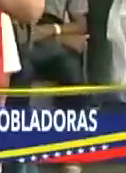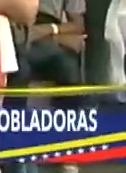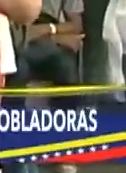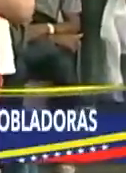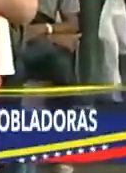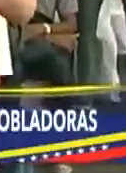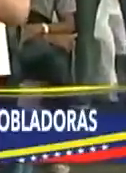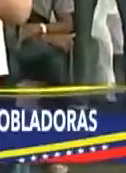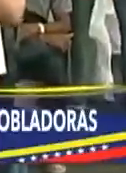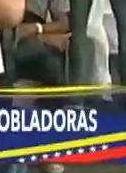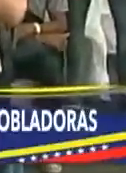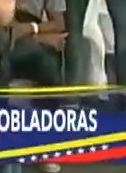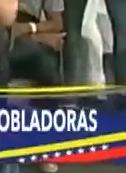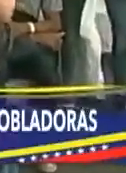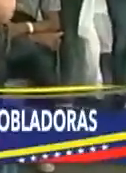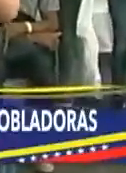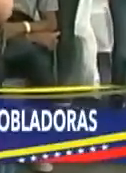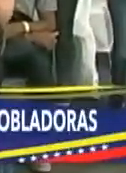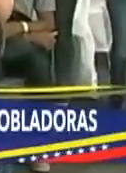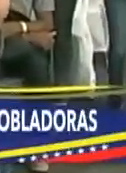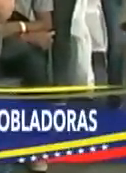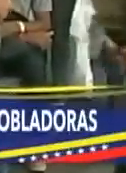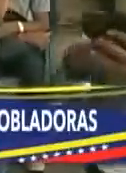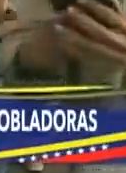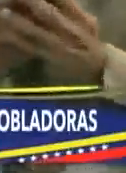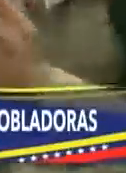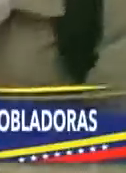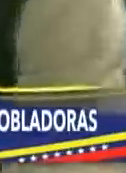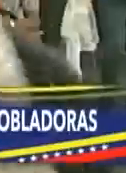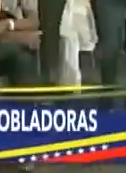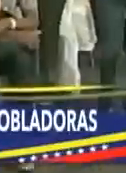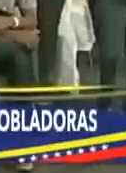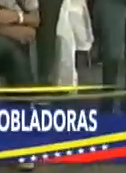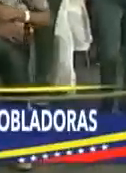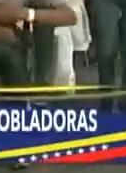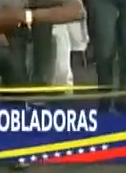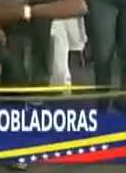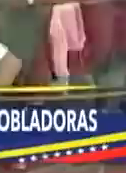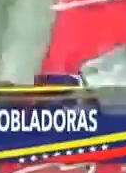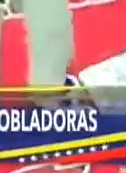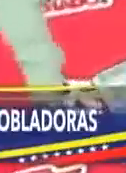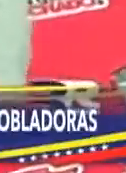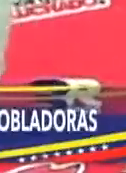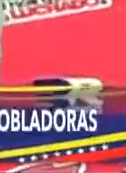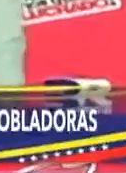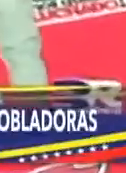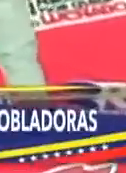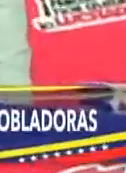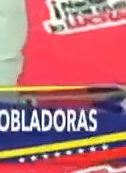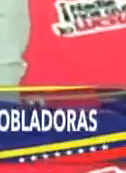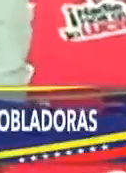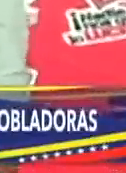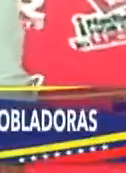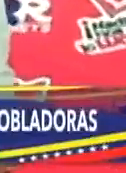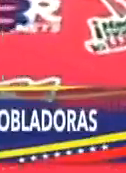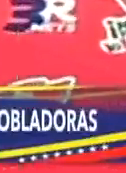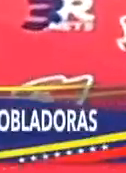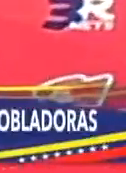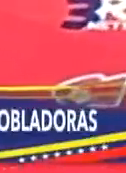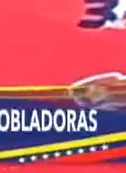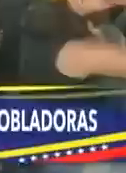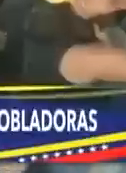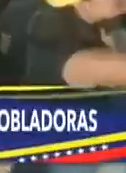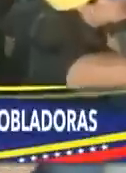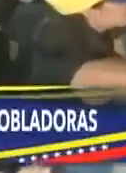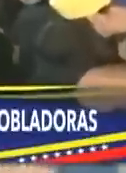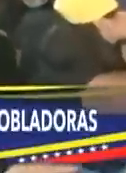para trabajar para llevar adelante a la venezuela por derecha en materia de construcción de viviendas de la